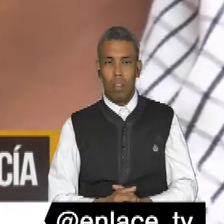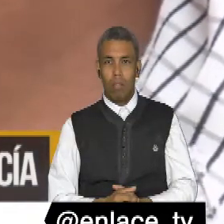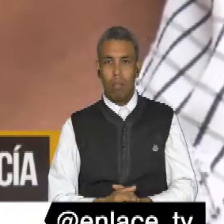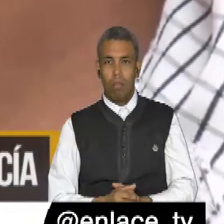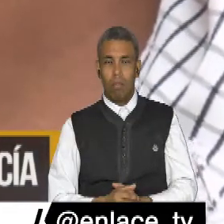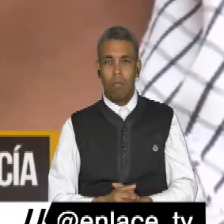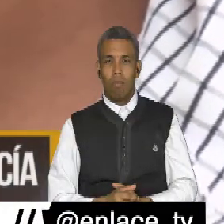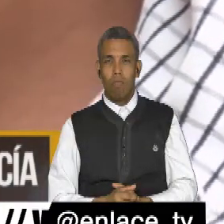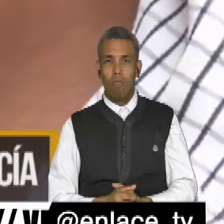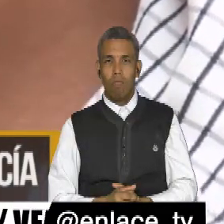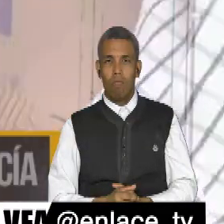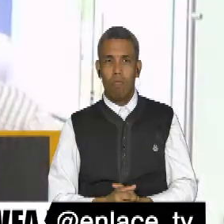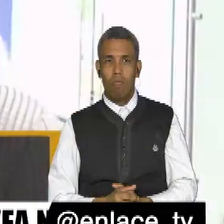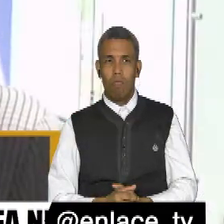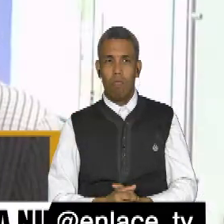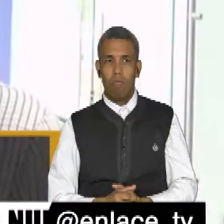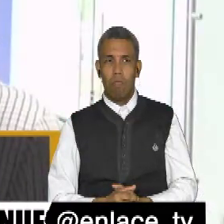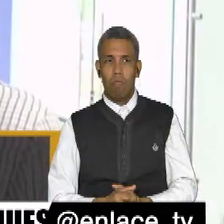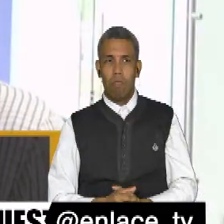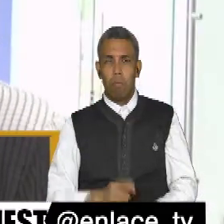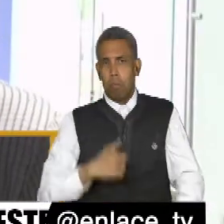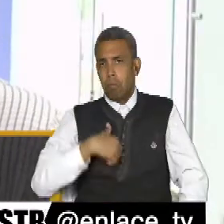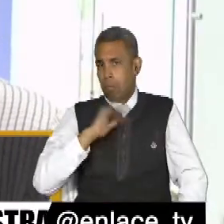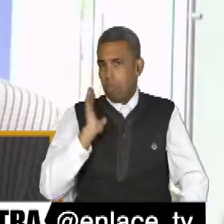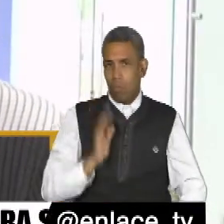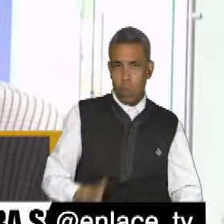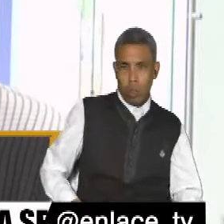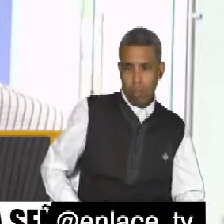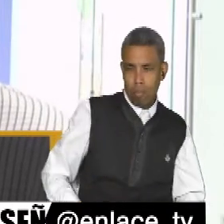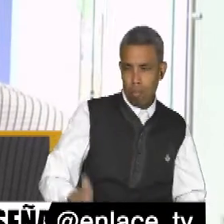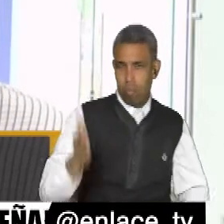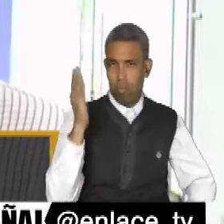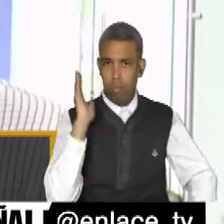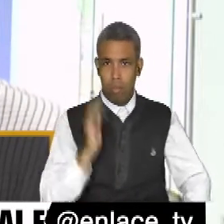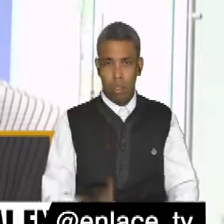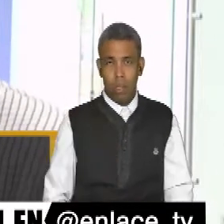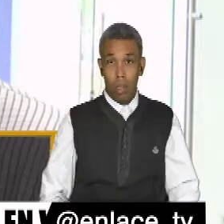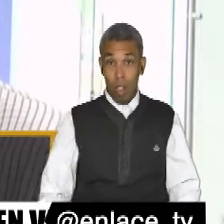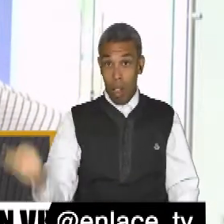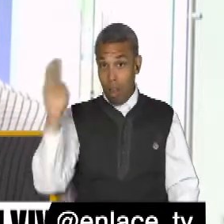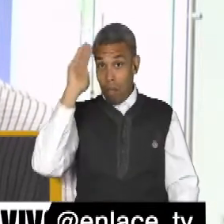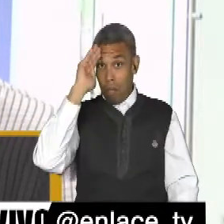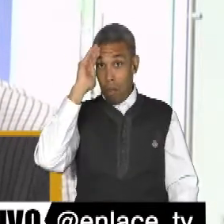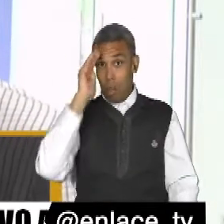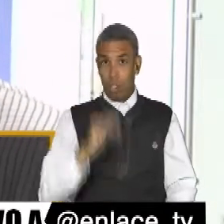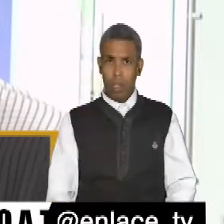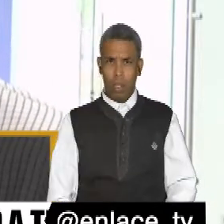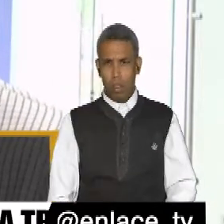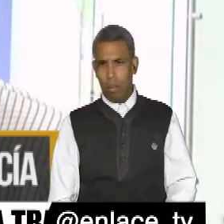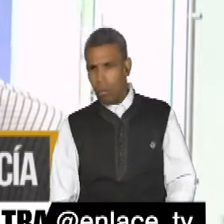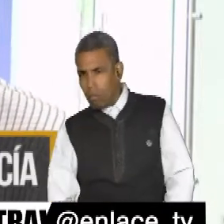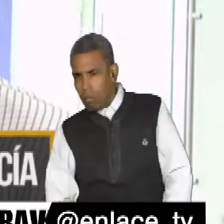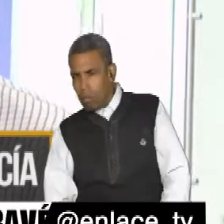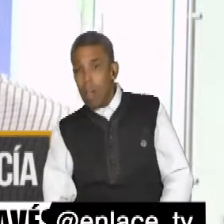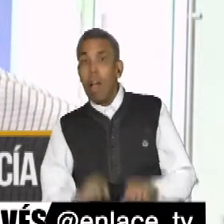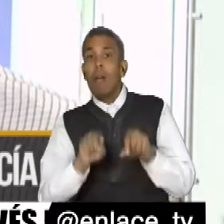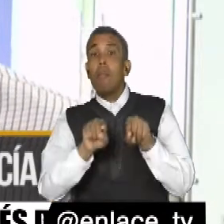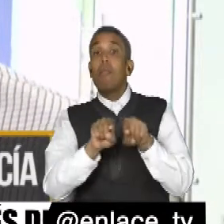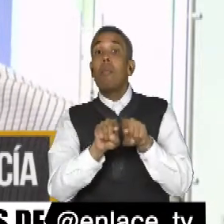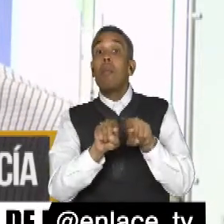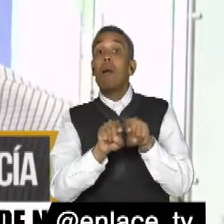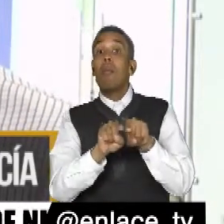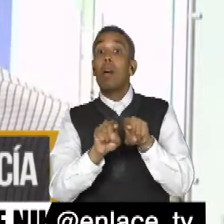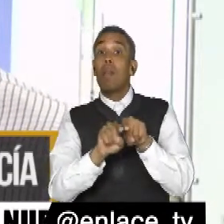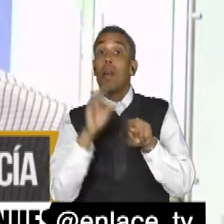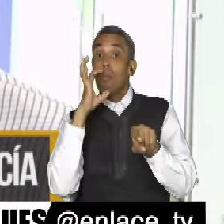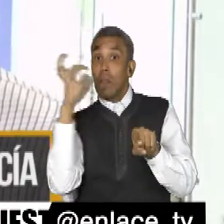Sapo Escondido. Está pasando en el momento cuando veo que los policías tienen agarrado a mi hermano esposado y le estaban golpeando, ¿sí? Yo me